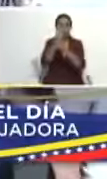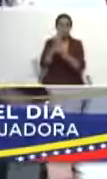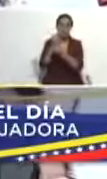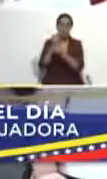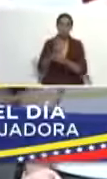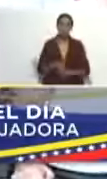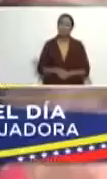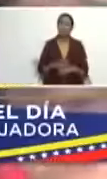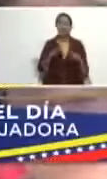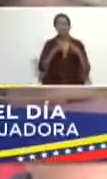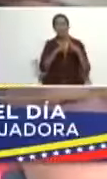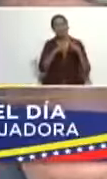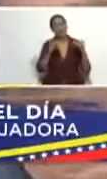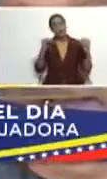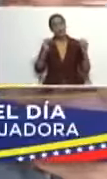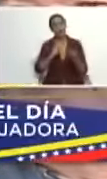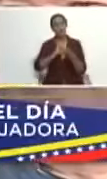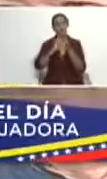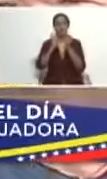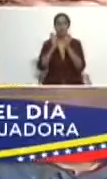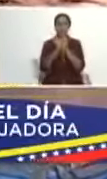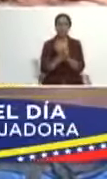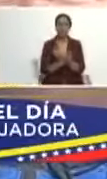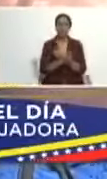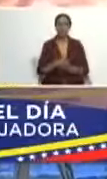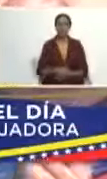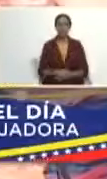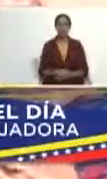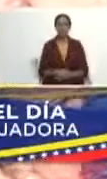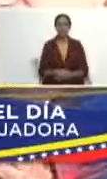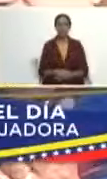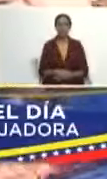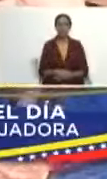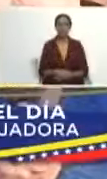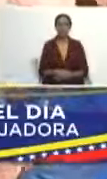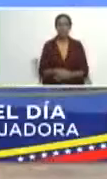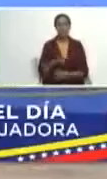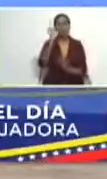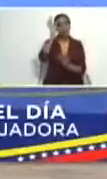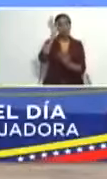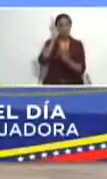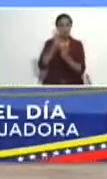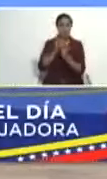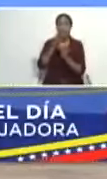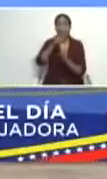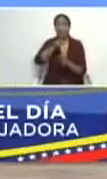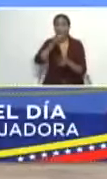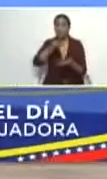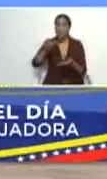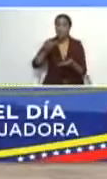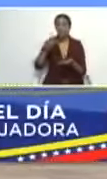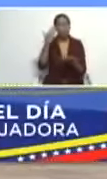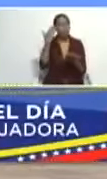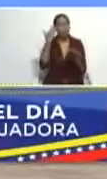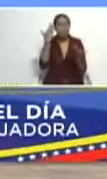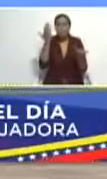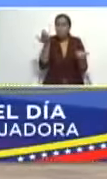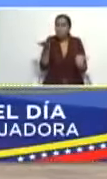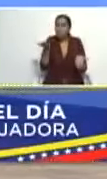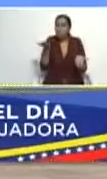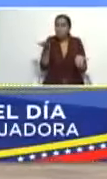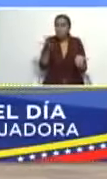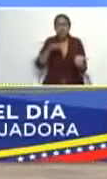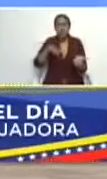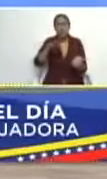todo cambiará. La gente no sabe, no sabe